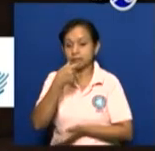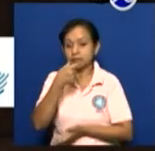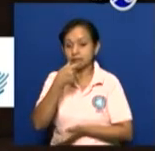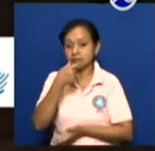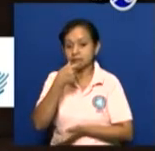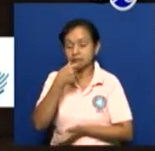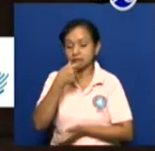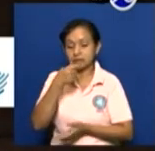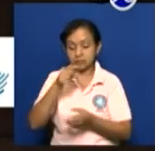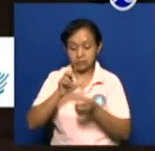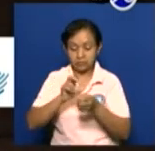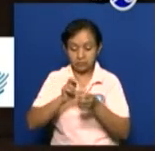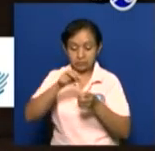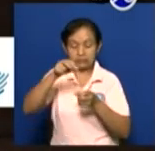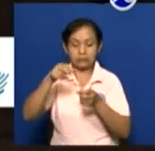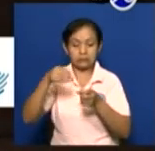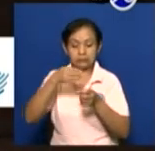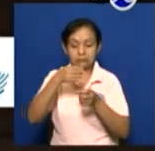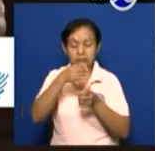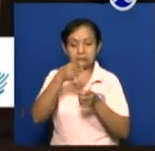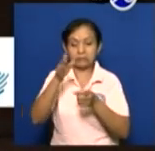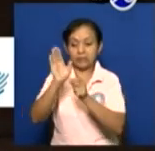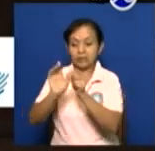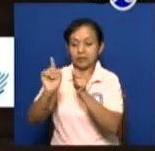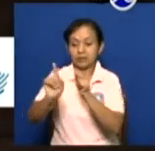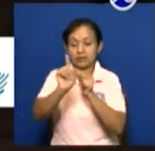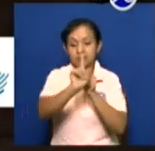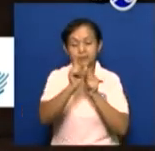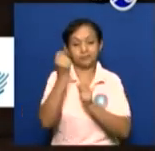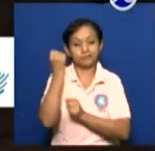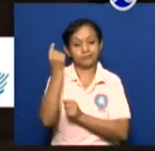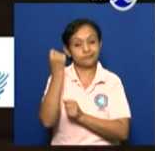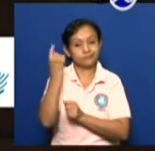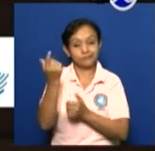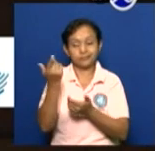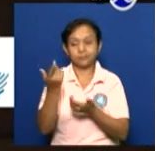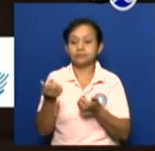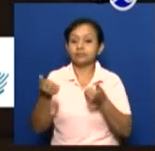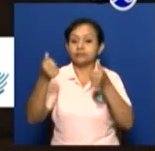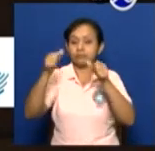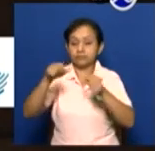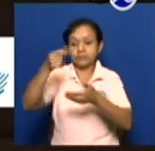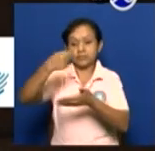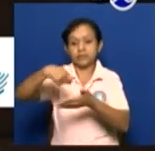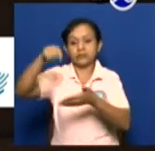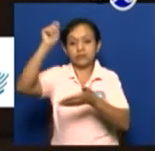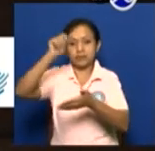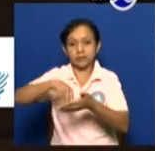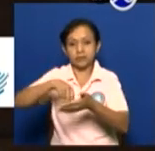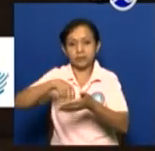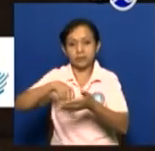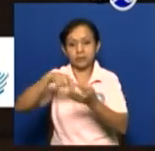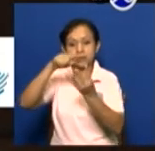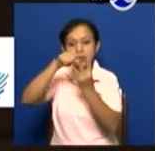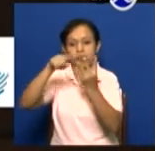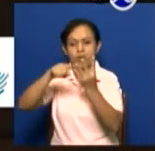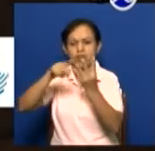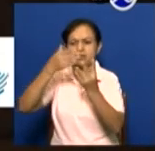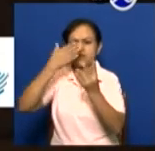una sardina para cada uno. Por medio de ese contrato que firmaron cuatro